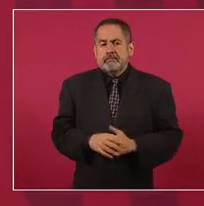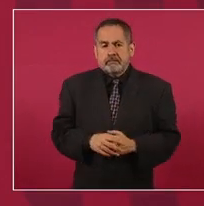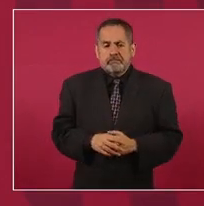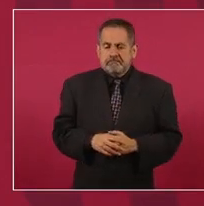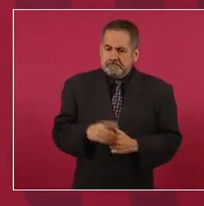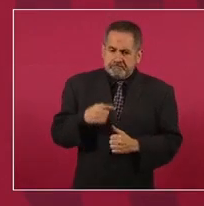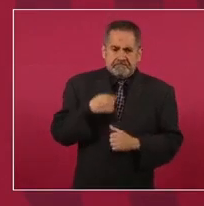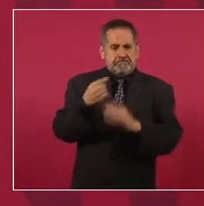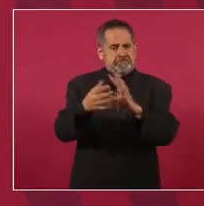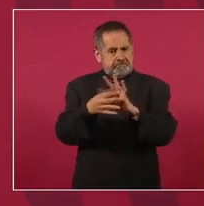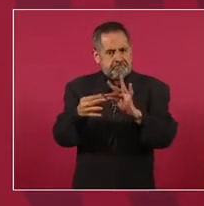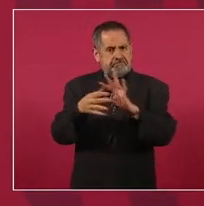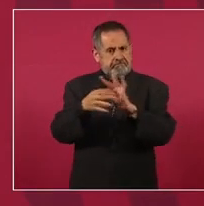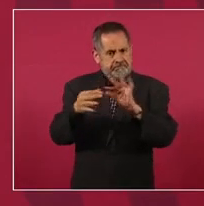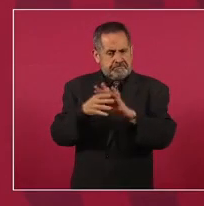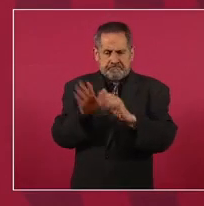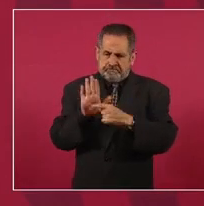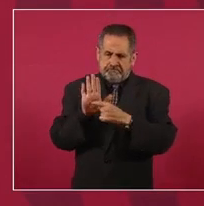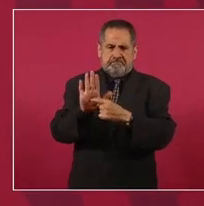aclarar